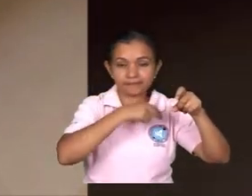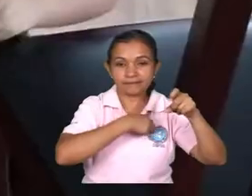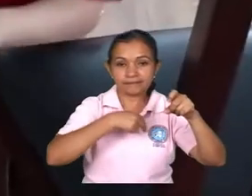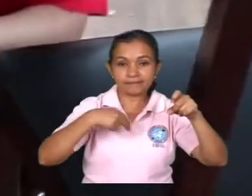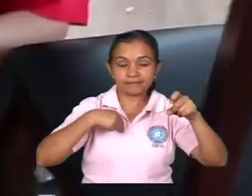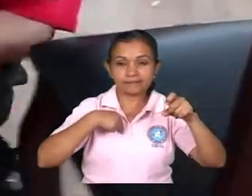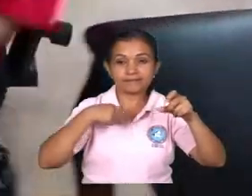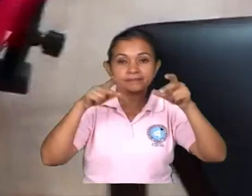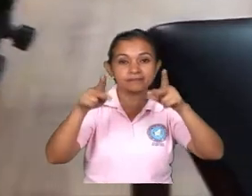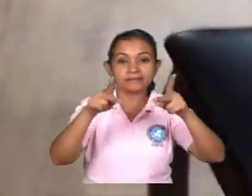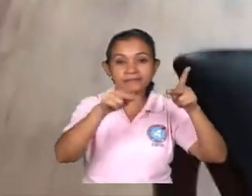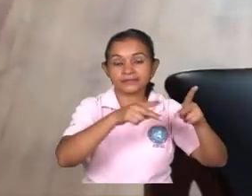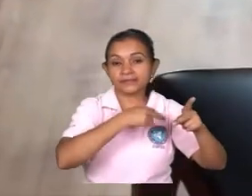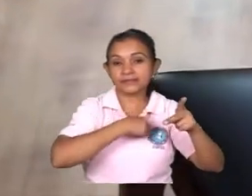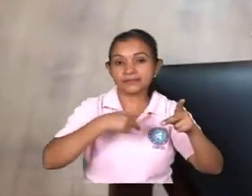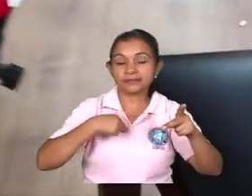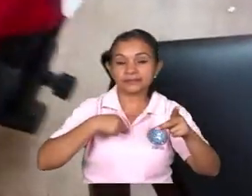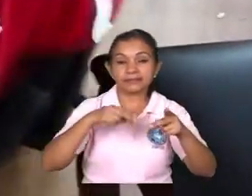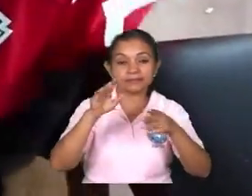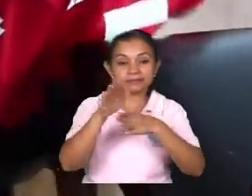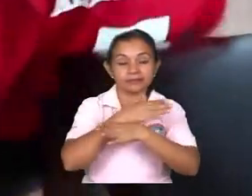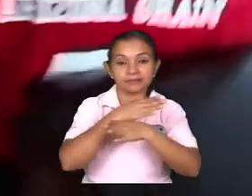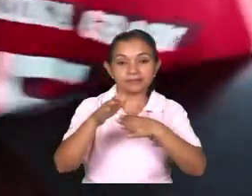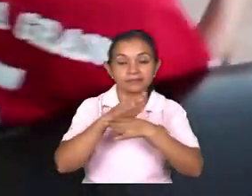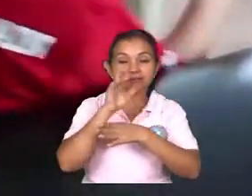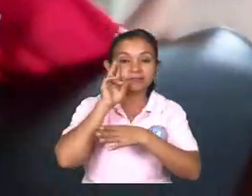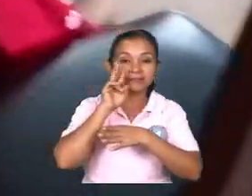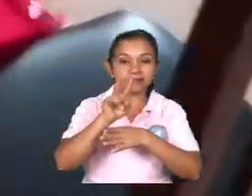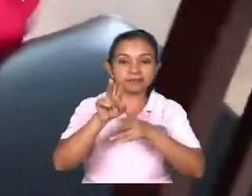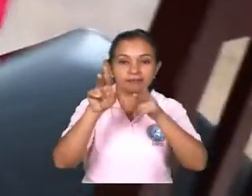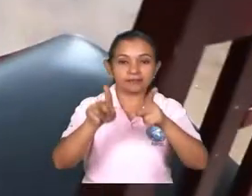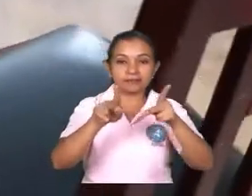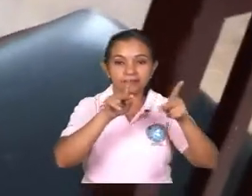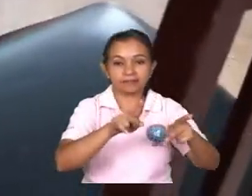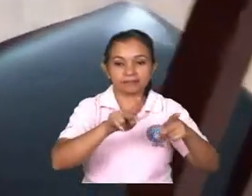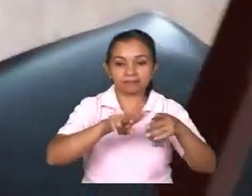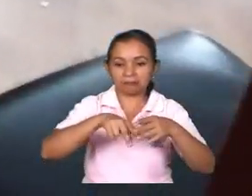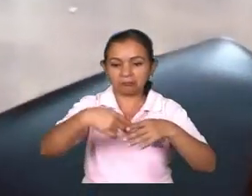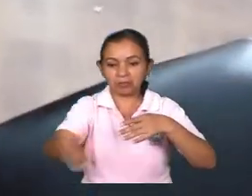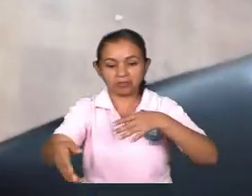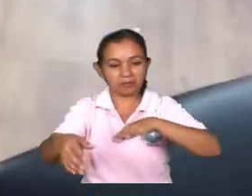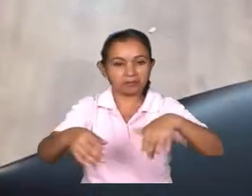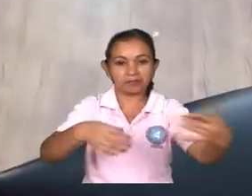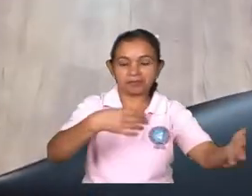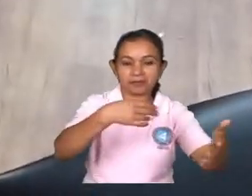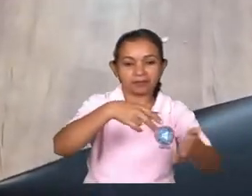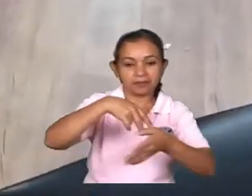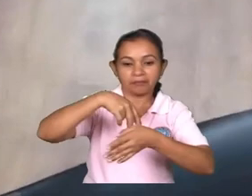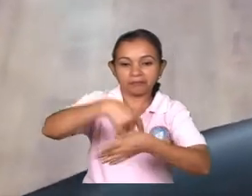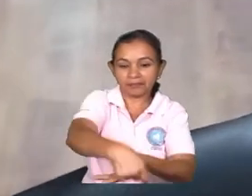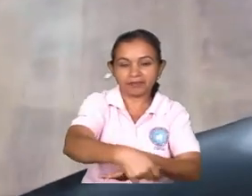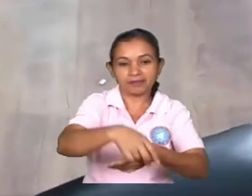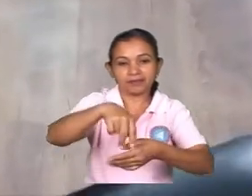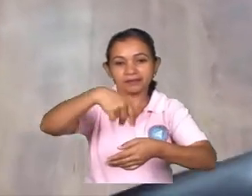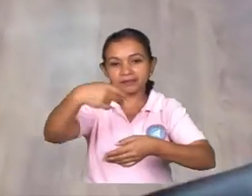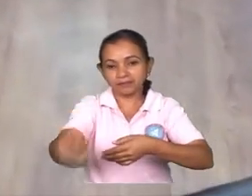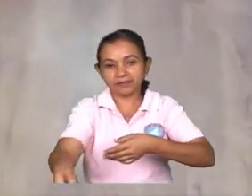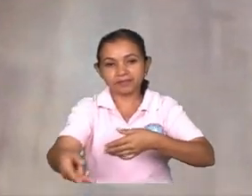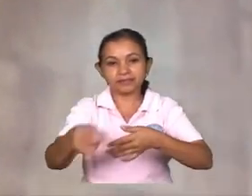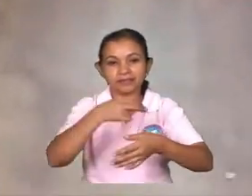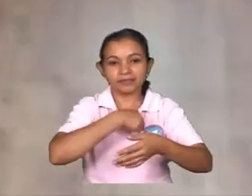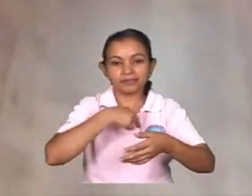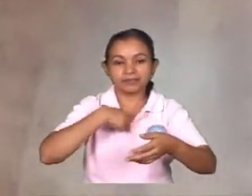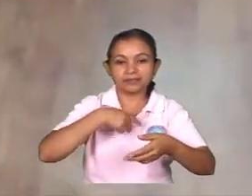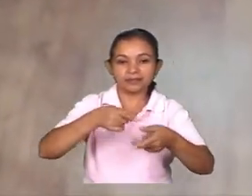En las publicaciones que circulan en las redes, se ve a la gente llevándose cosas por delante, tropezando y cayéndose,